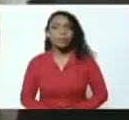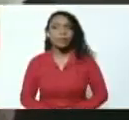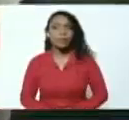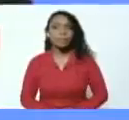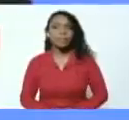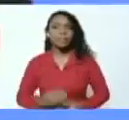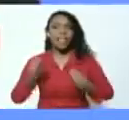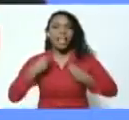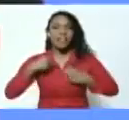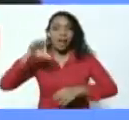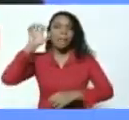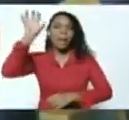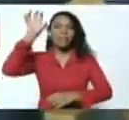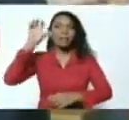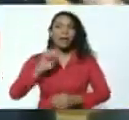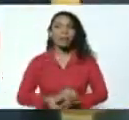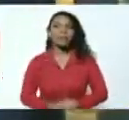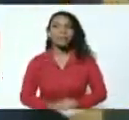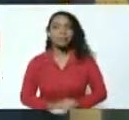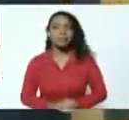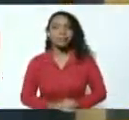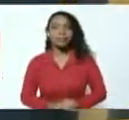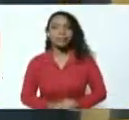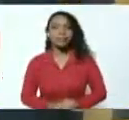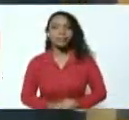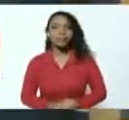¡Que viva la patria!